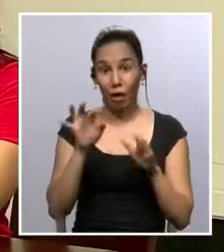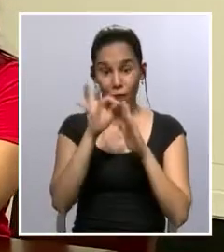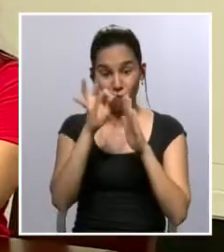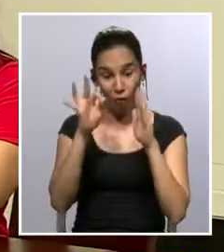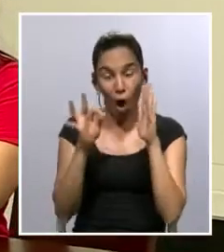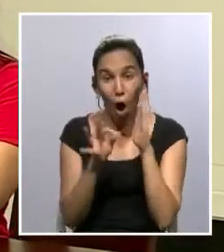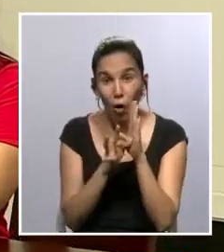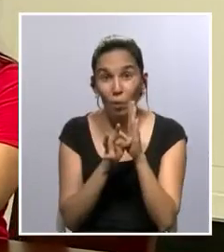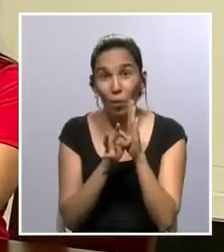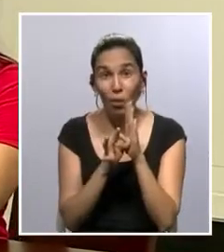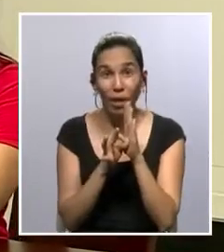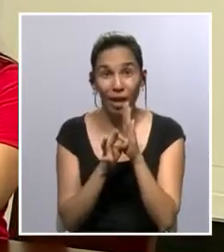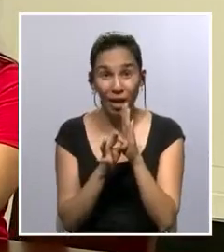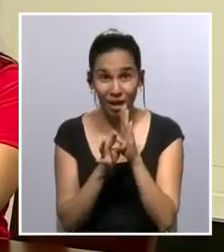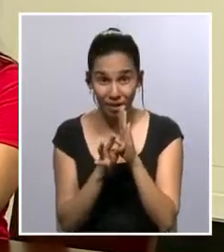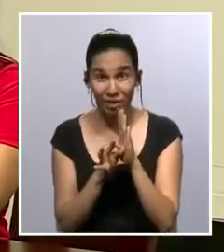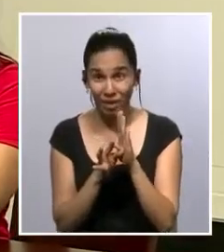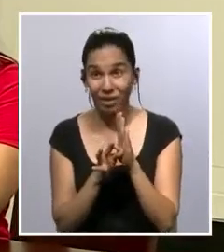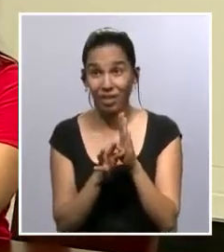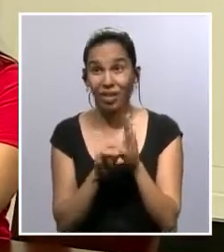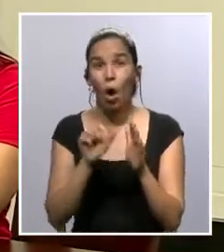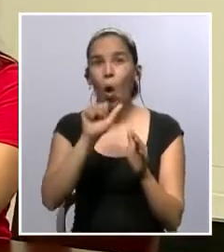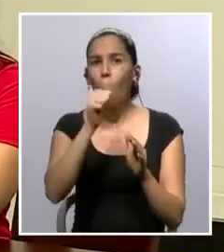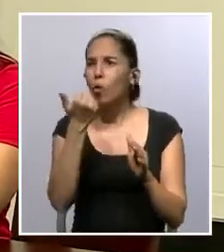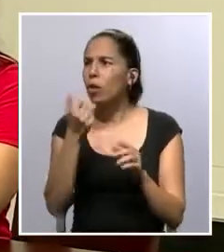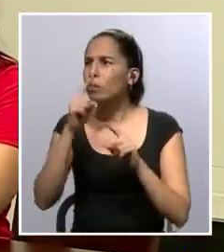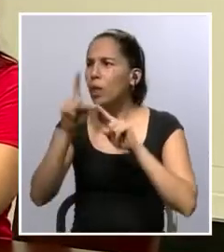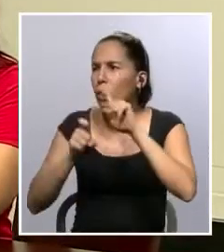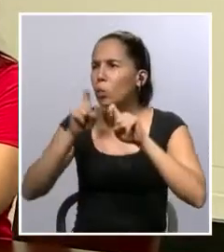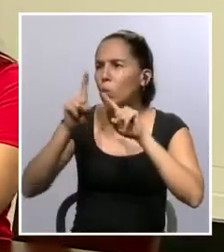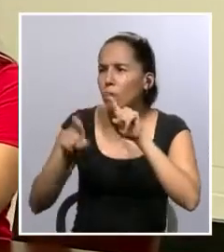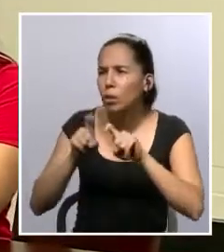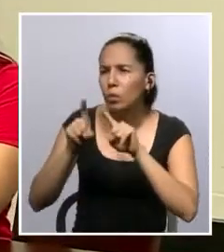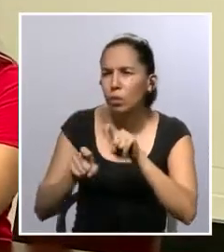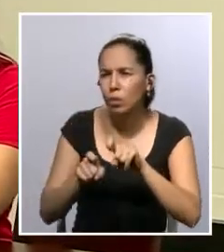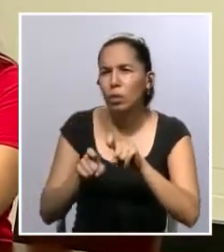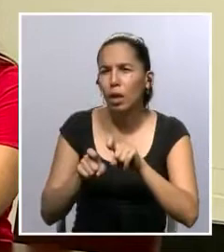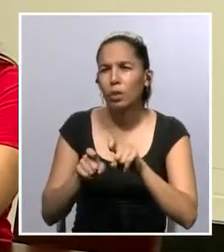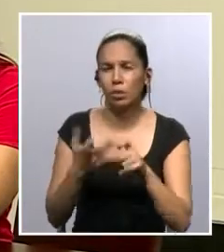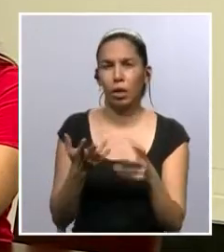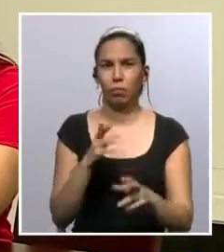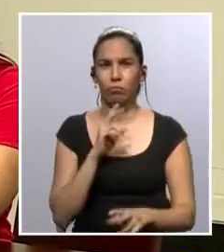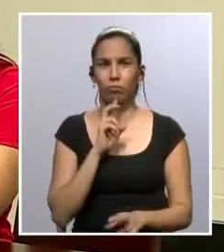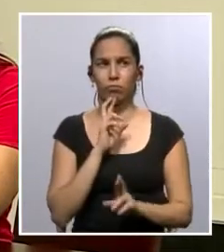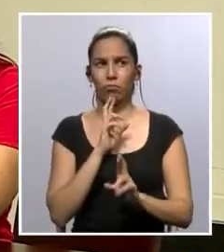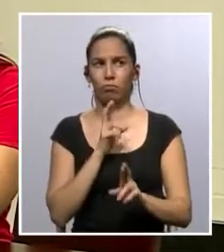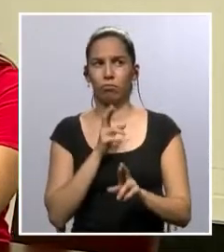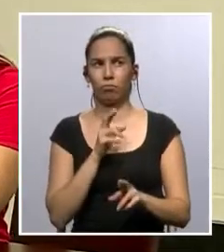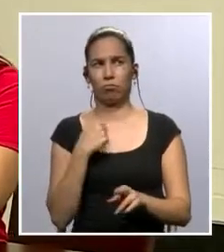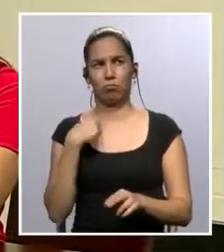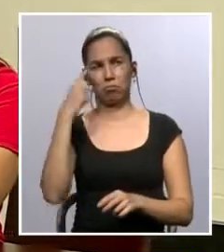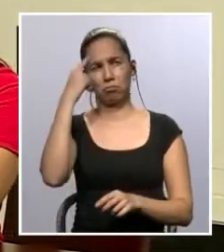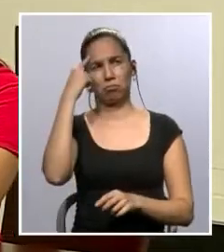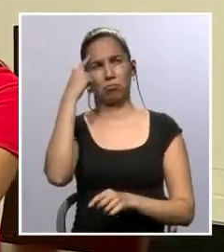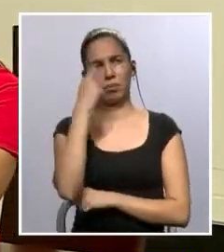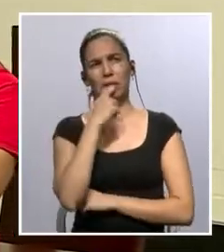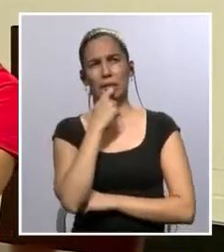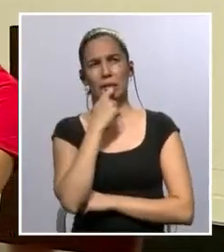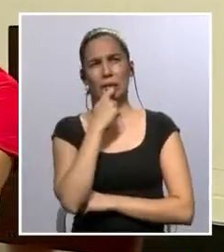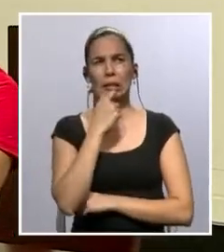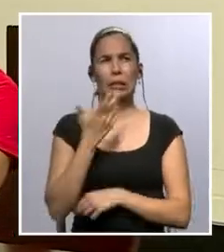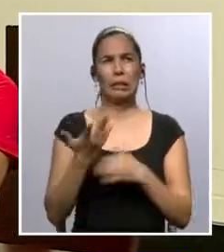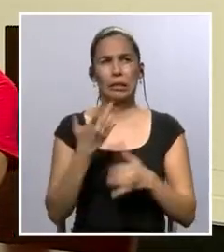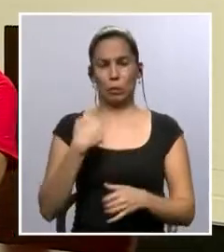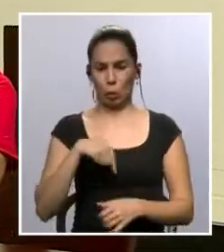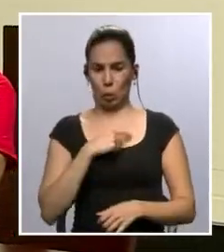con esta fórmula, bueno, más bien se producen otras preguntas, porque podríamos concluir, una de las conclusiones que me deja es,